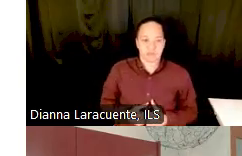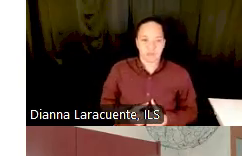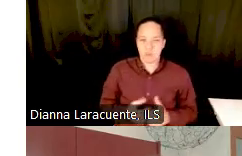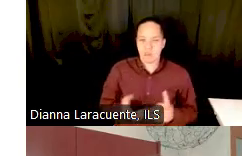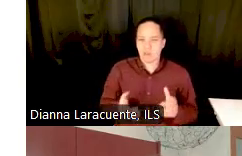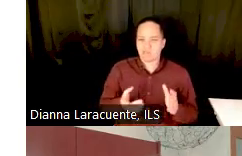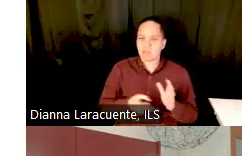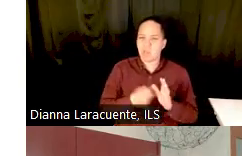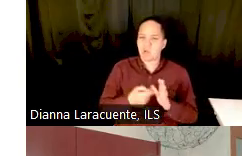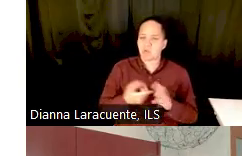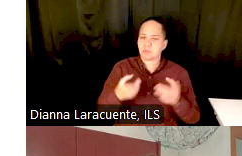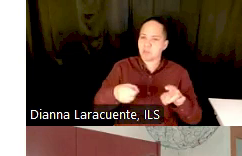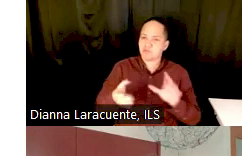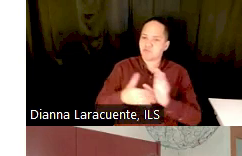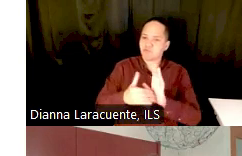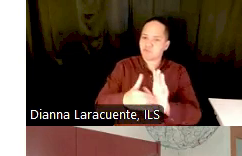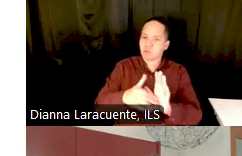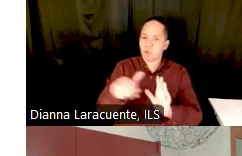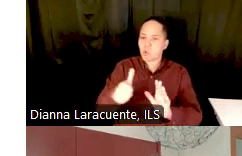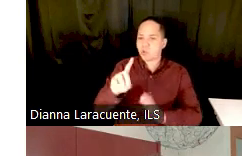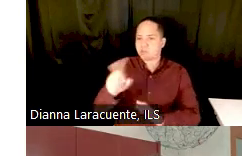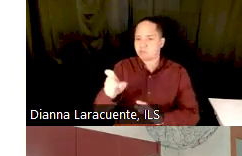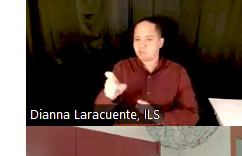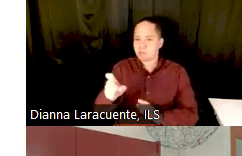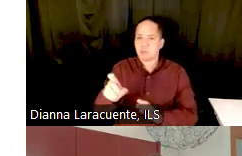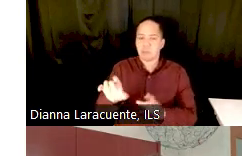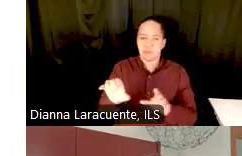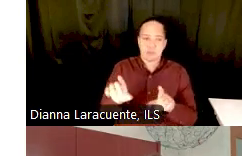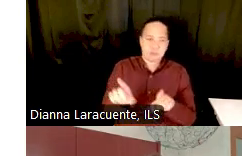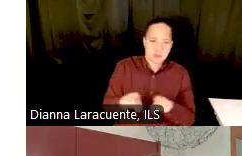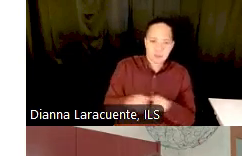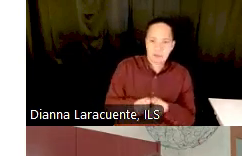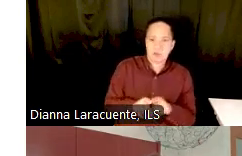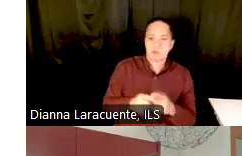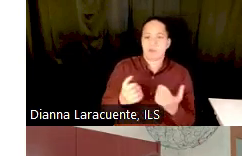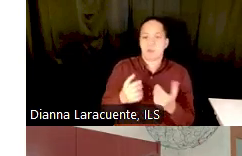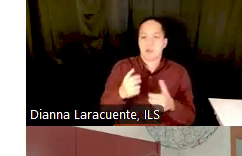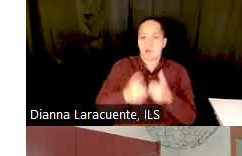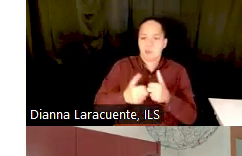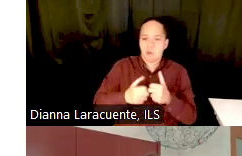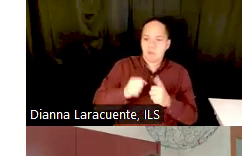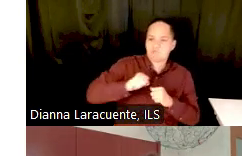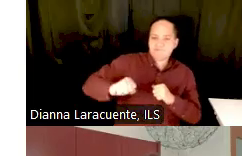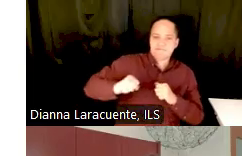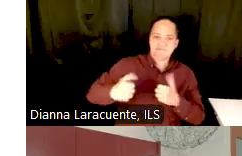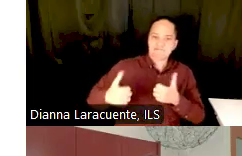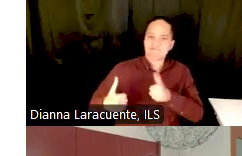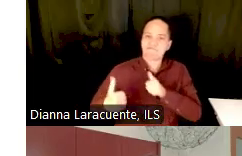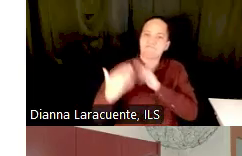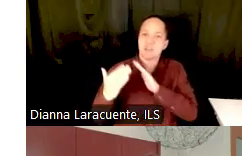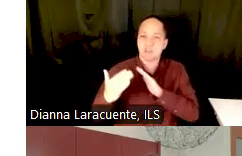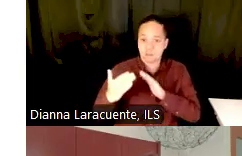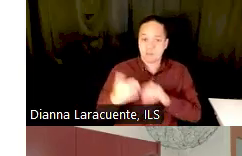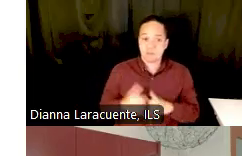frecuente, también con otros diagnósticos como puede ser el trastorno oposicional desafiante, el trastorno del espectro